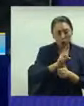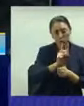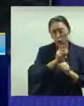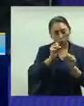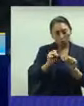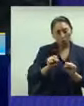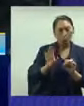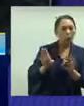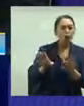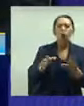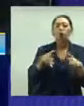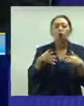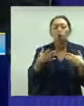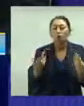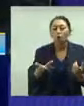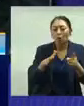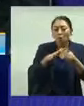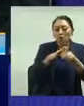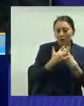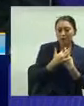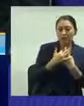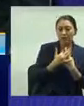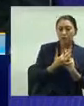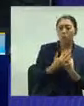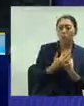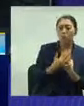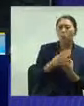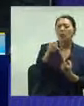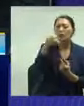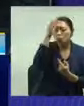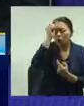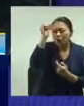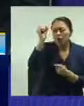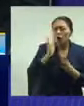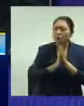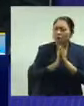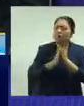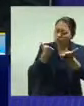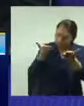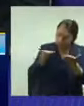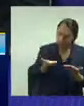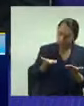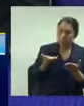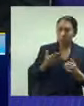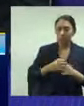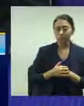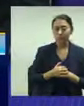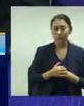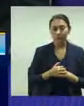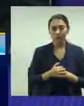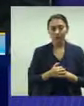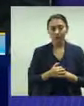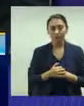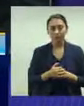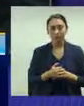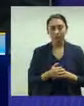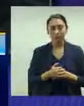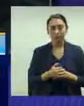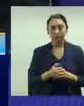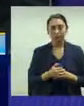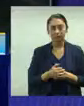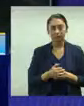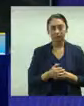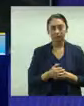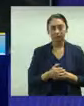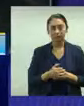situación en sí? ¿Cuál es su apreciación, por favor? Ya a partir de eso me reservaría el uso de la